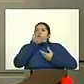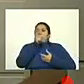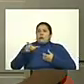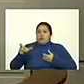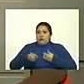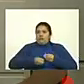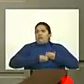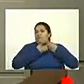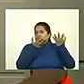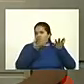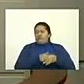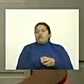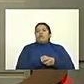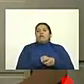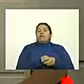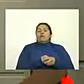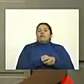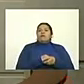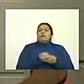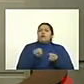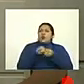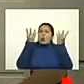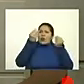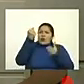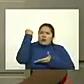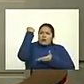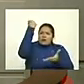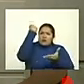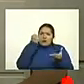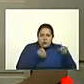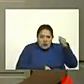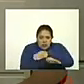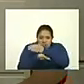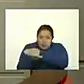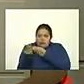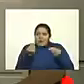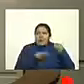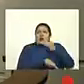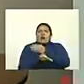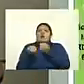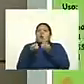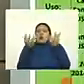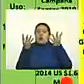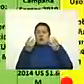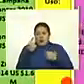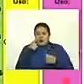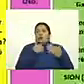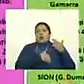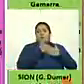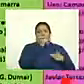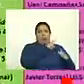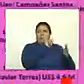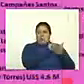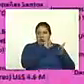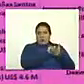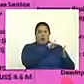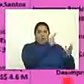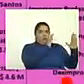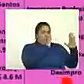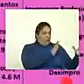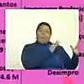los montos de sobornos en esos cinco momentos? Vamos a comenzar por el primero,